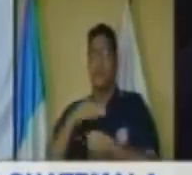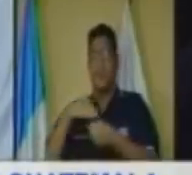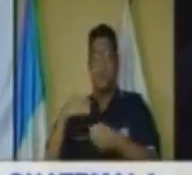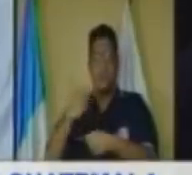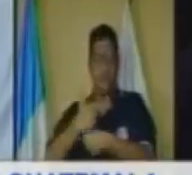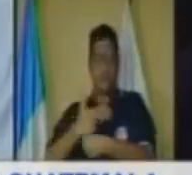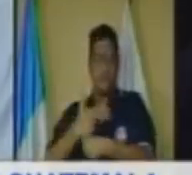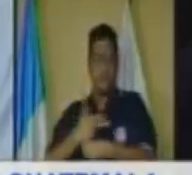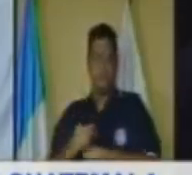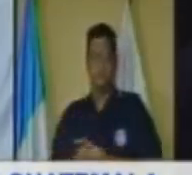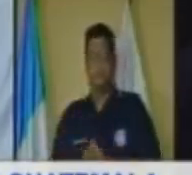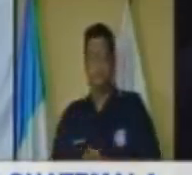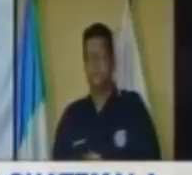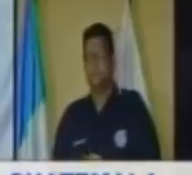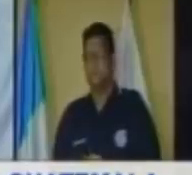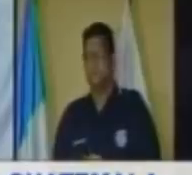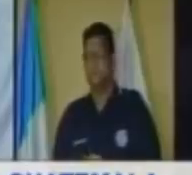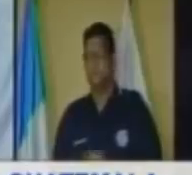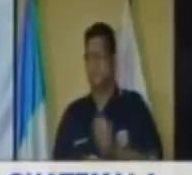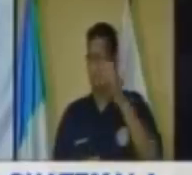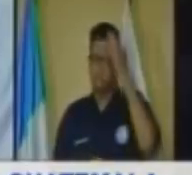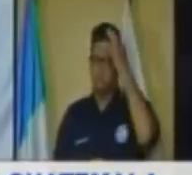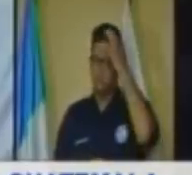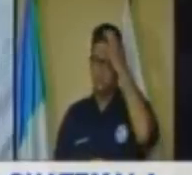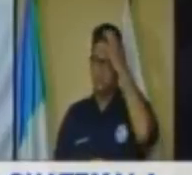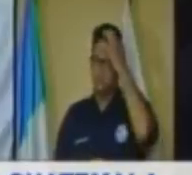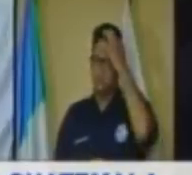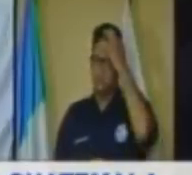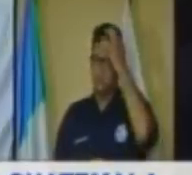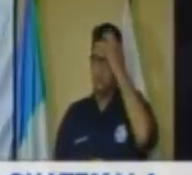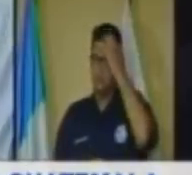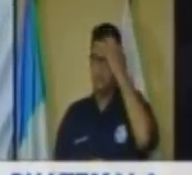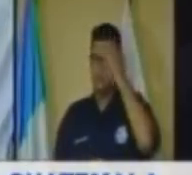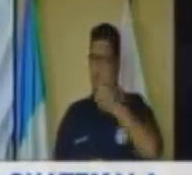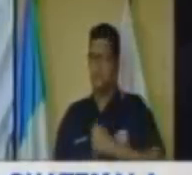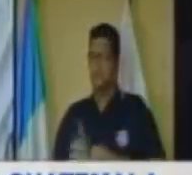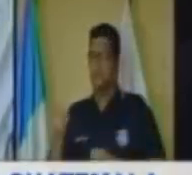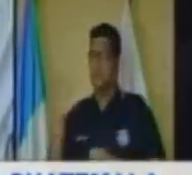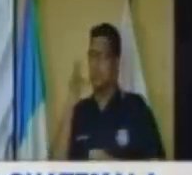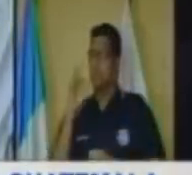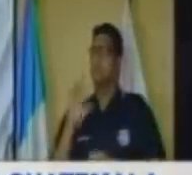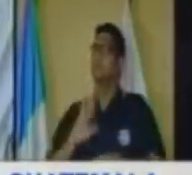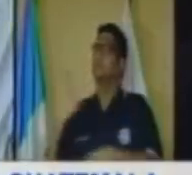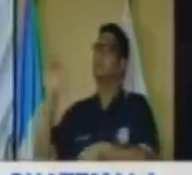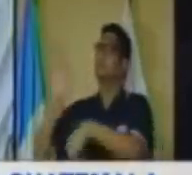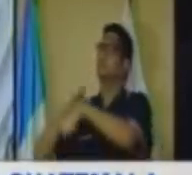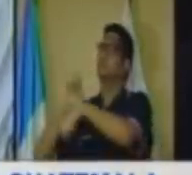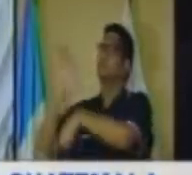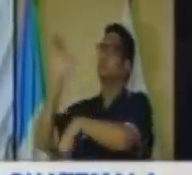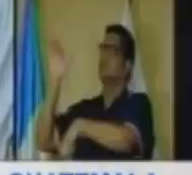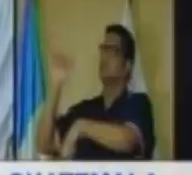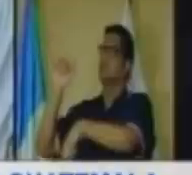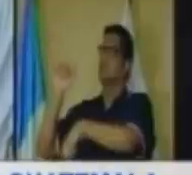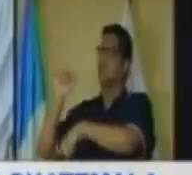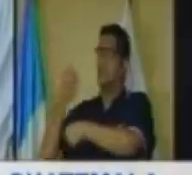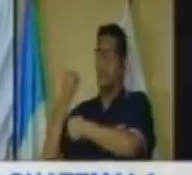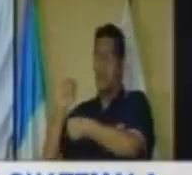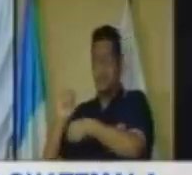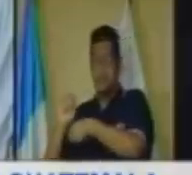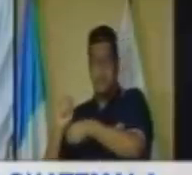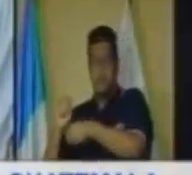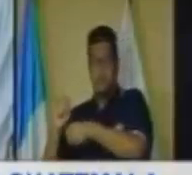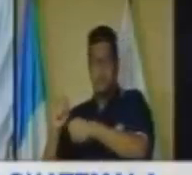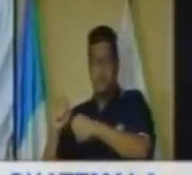Guatemala, perdón, sí, quiero hacer esa aclaración. Gracias por recordarme. ¿El paciente falleció? ¿Y si realmente